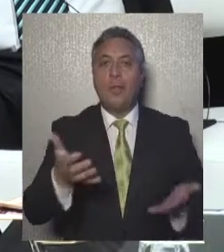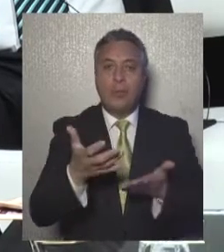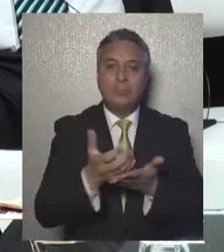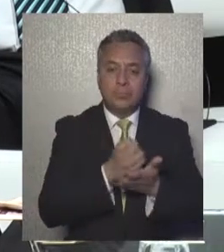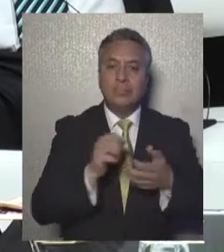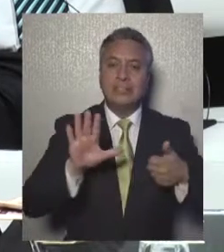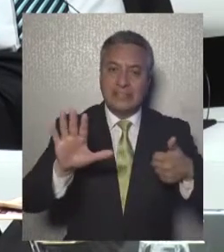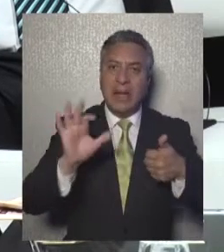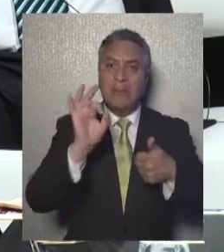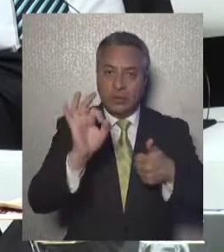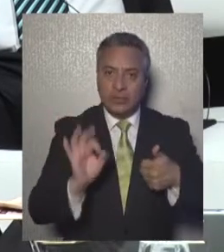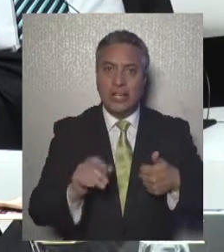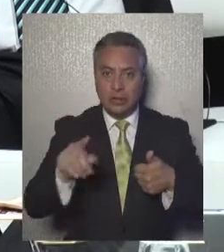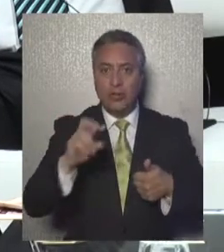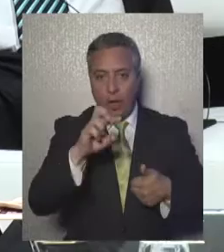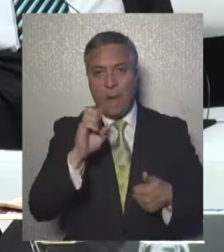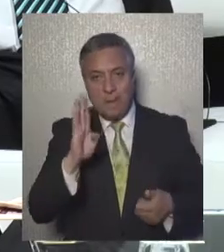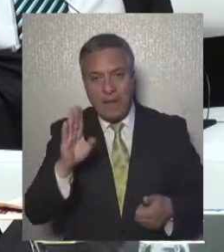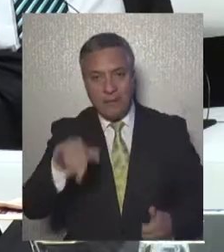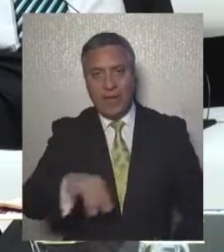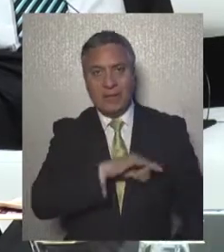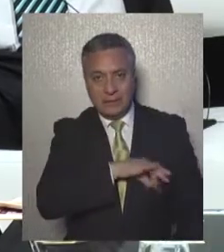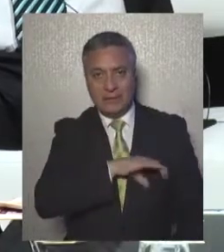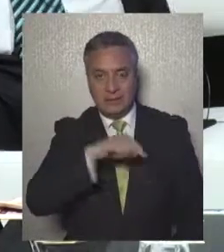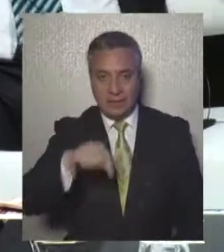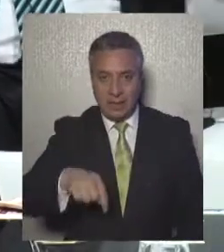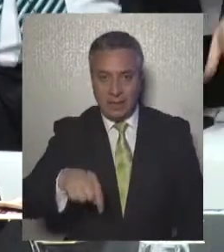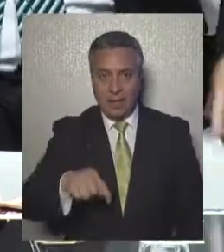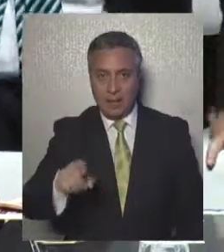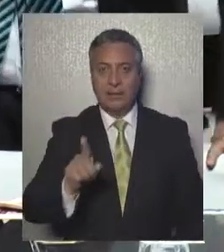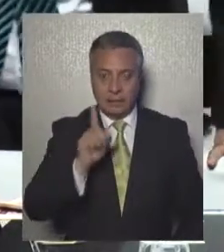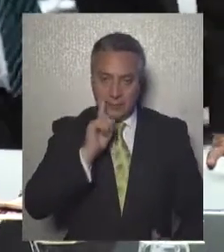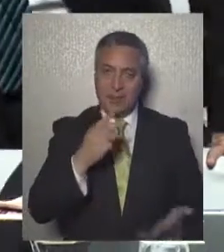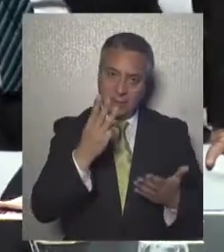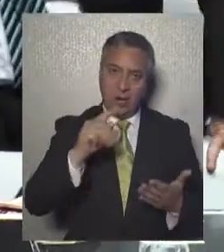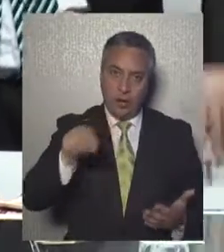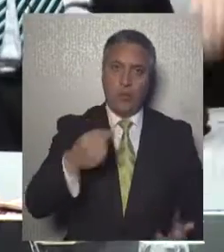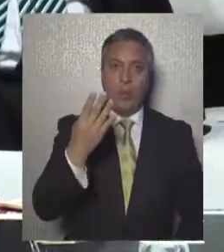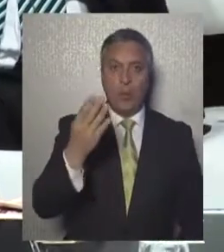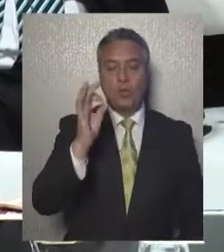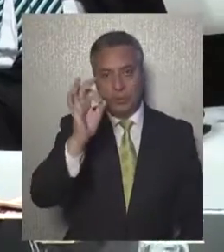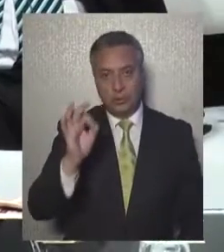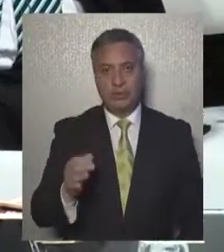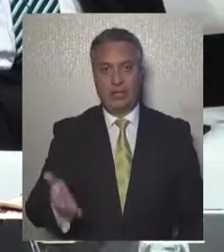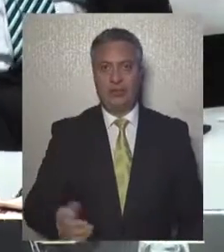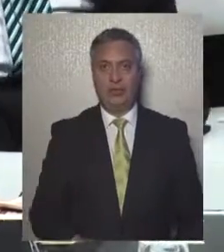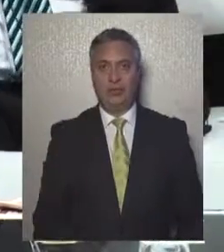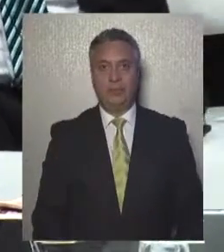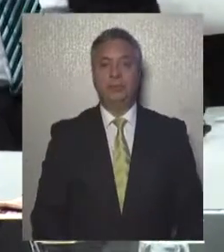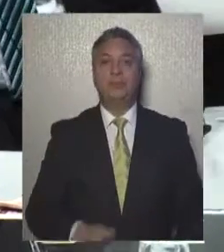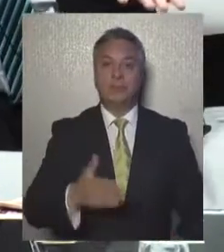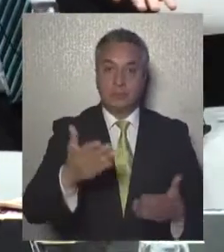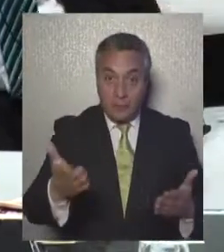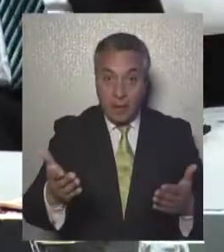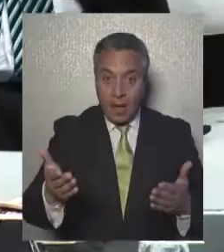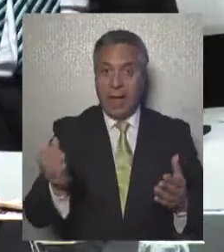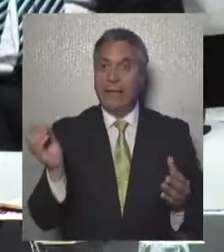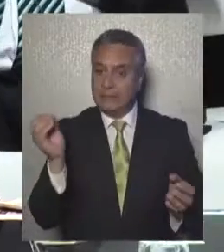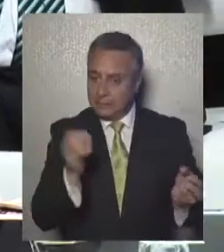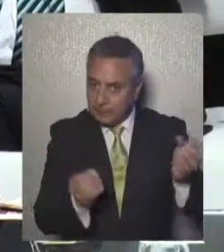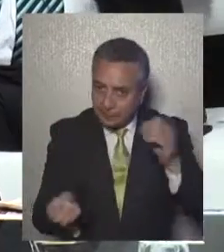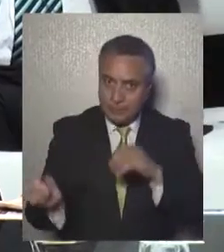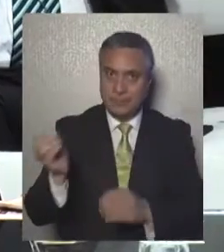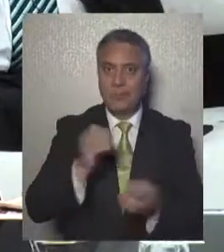impacto de las TIC en el PIB de Chile, que hoy día es del orden de 3,4% según el índice País Digital? Implementar